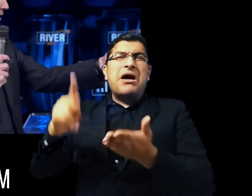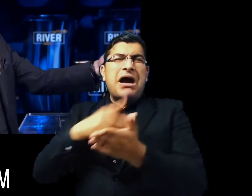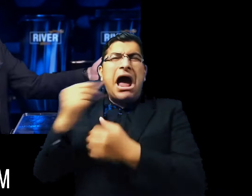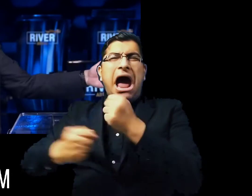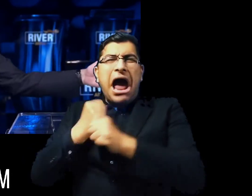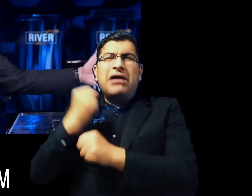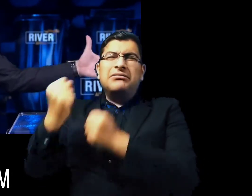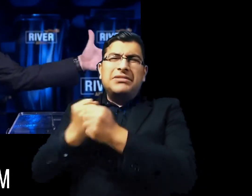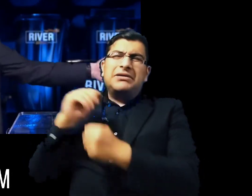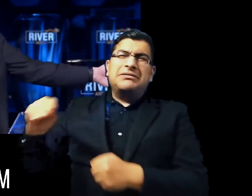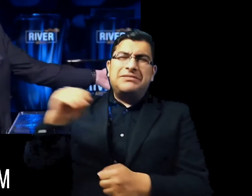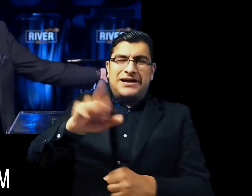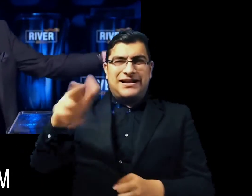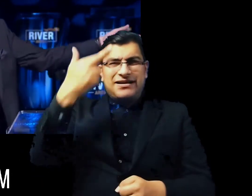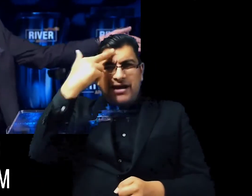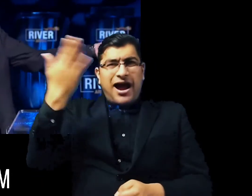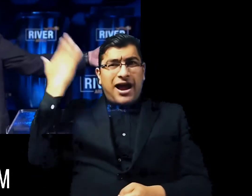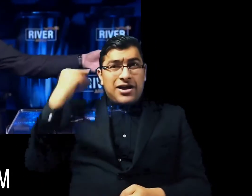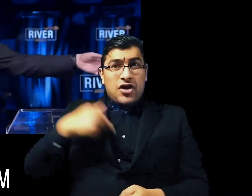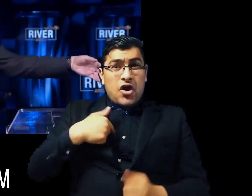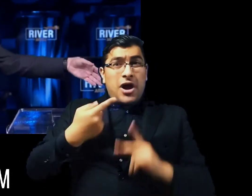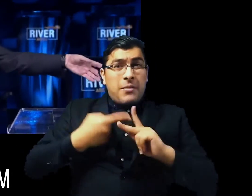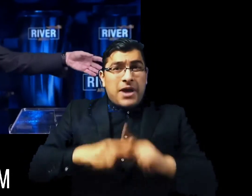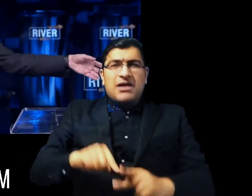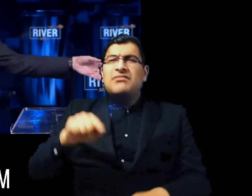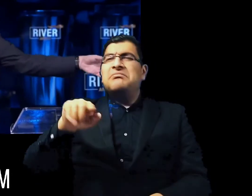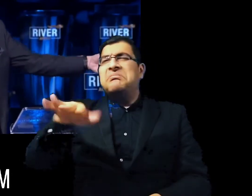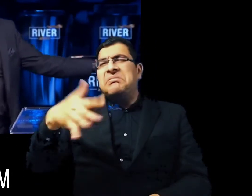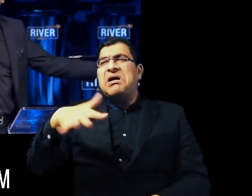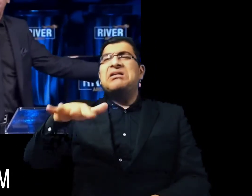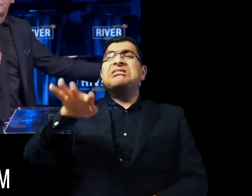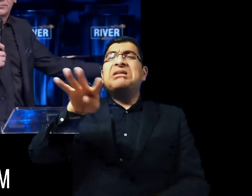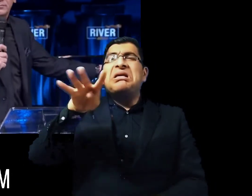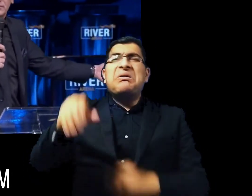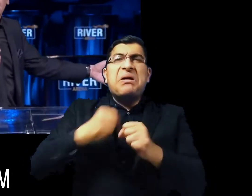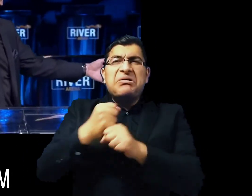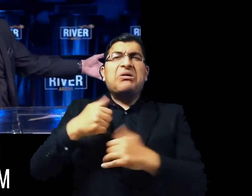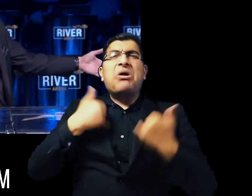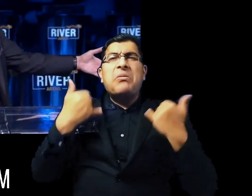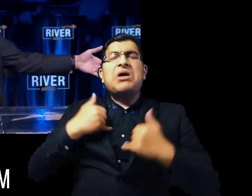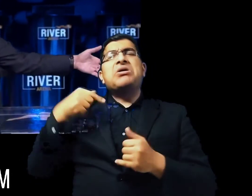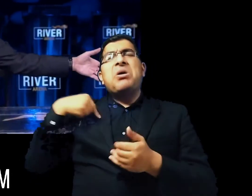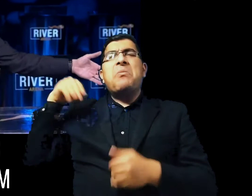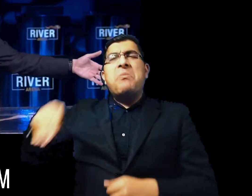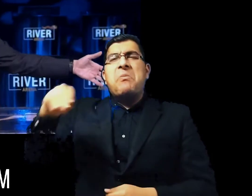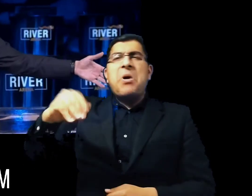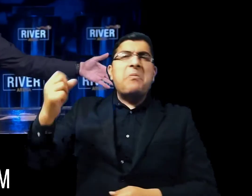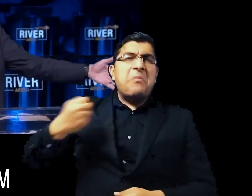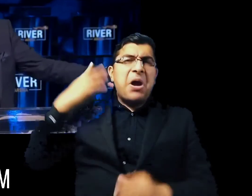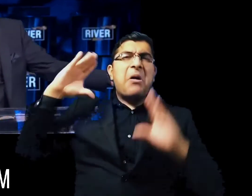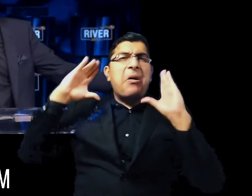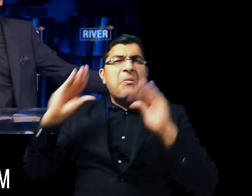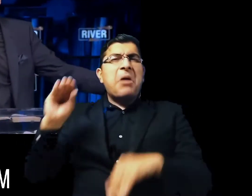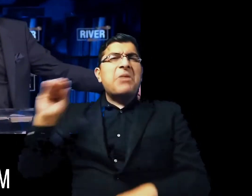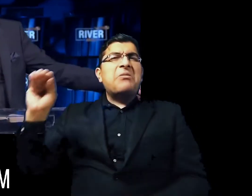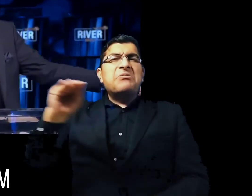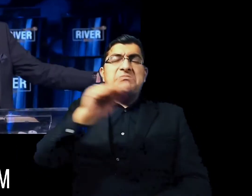que por providencia divina yo empecé a predicar a los 19 años. Así que llevo